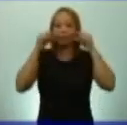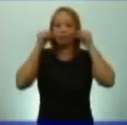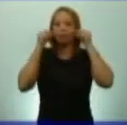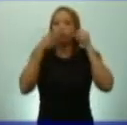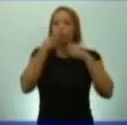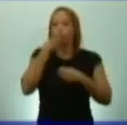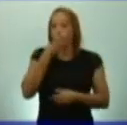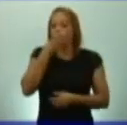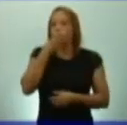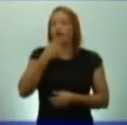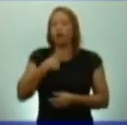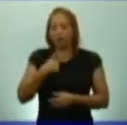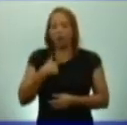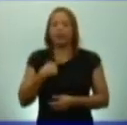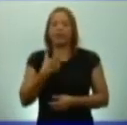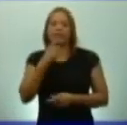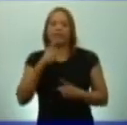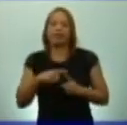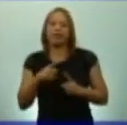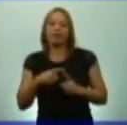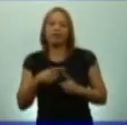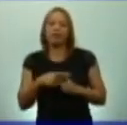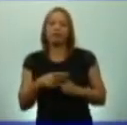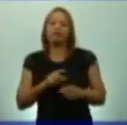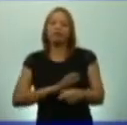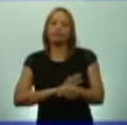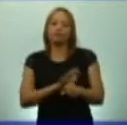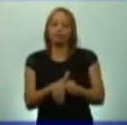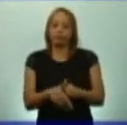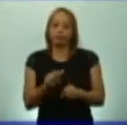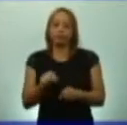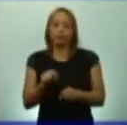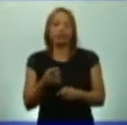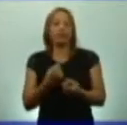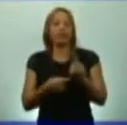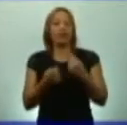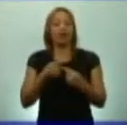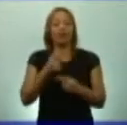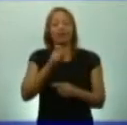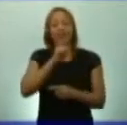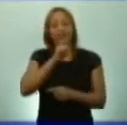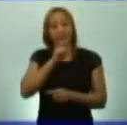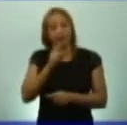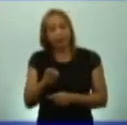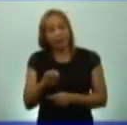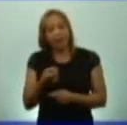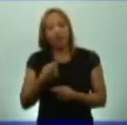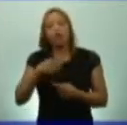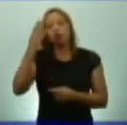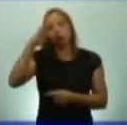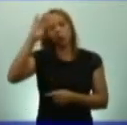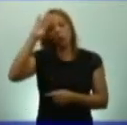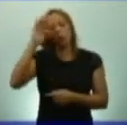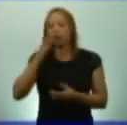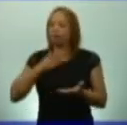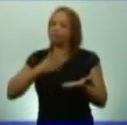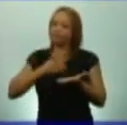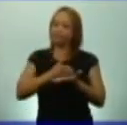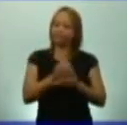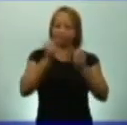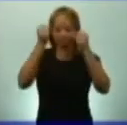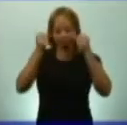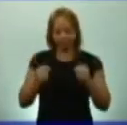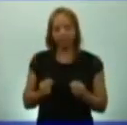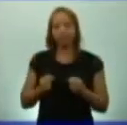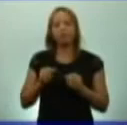la COVID-19. Y aunque este origina grandes dificultades, Cuba se mantiene firme